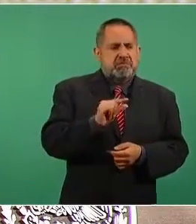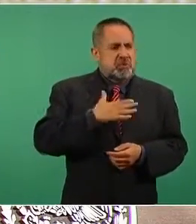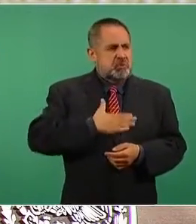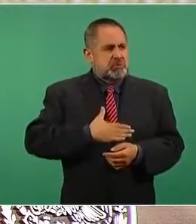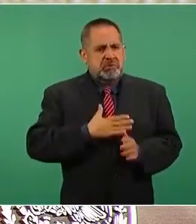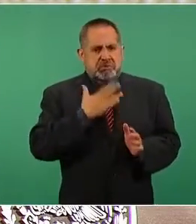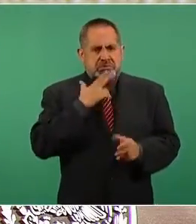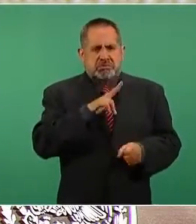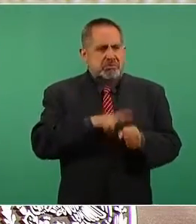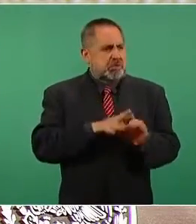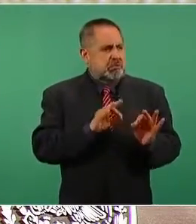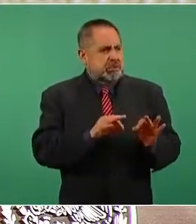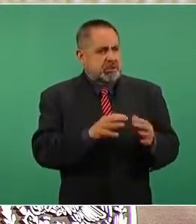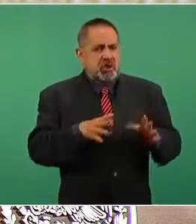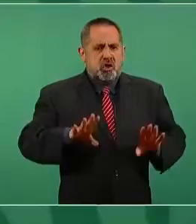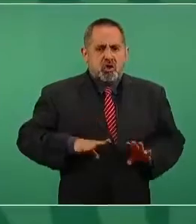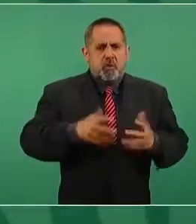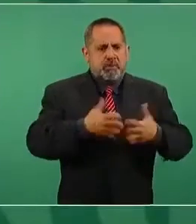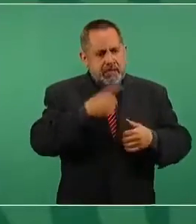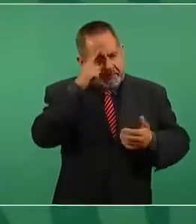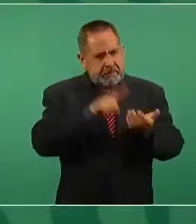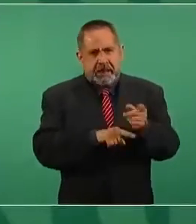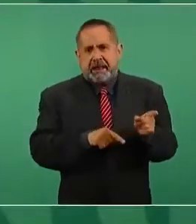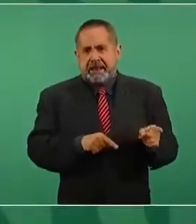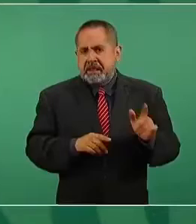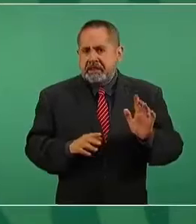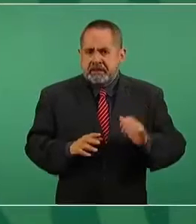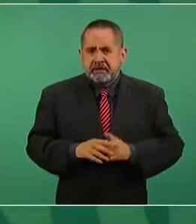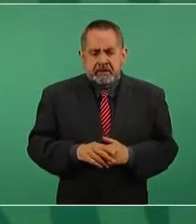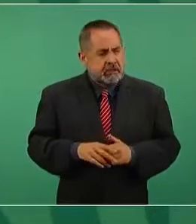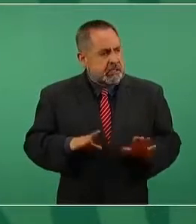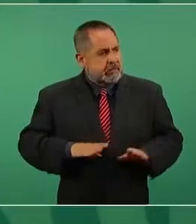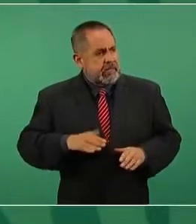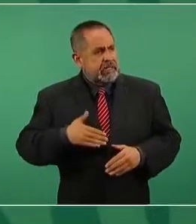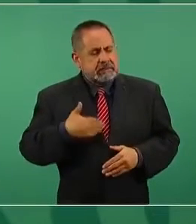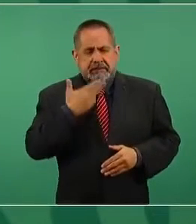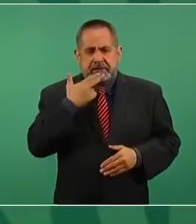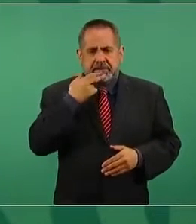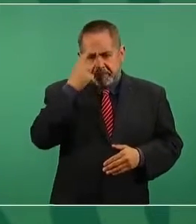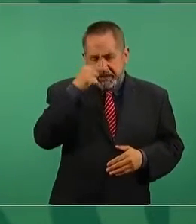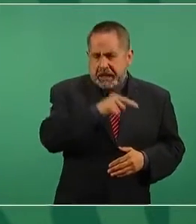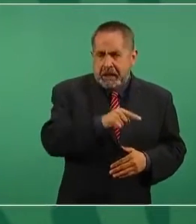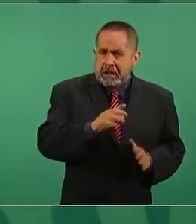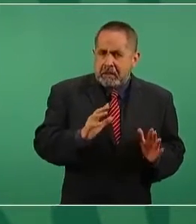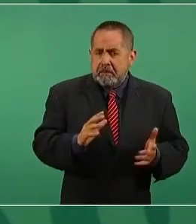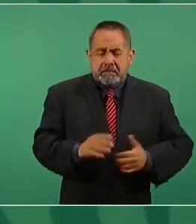justos de energía eléctrica y se beneficia.